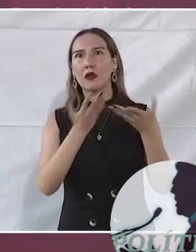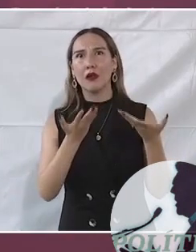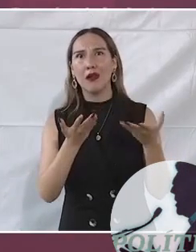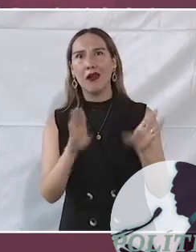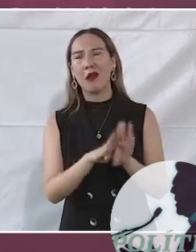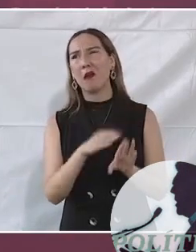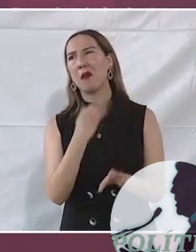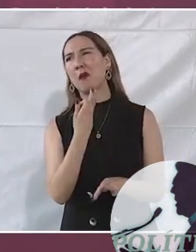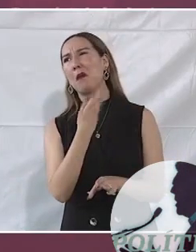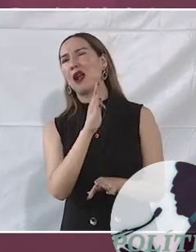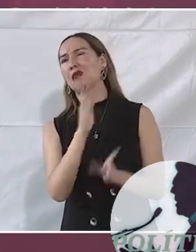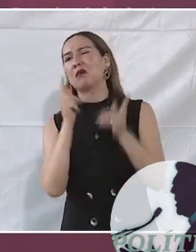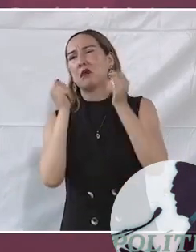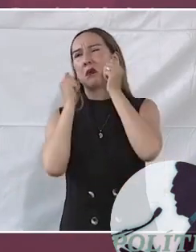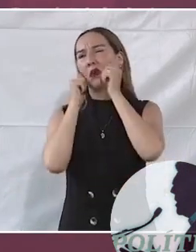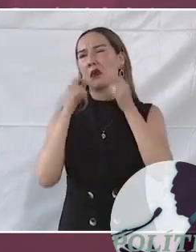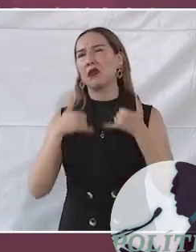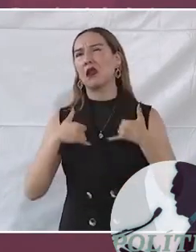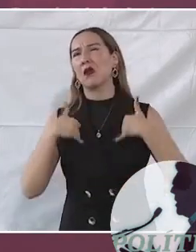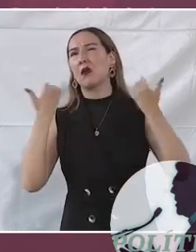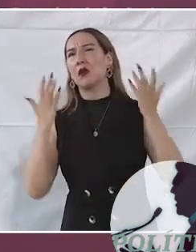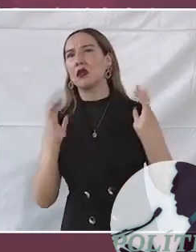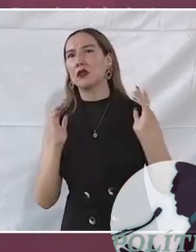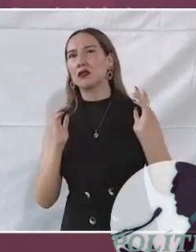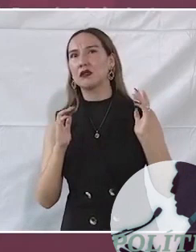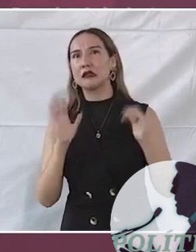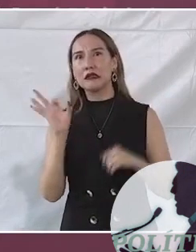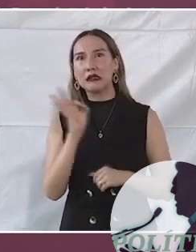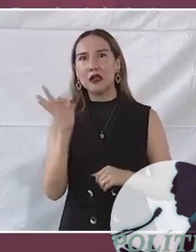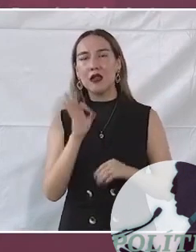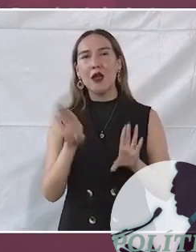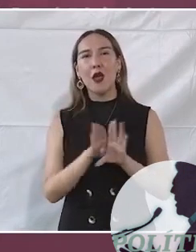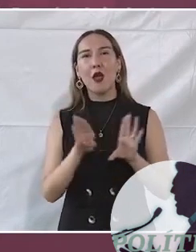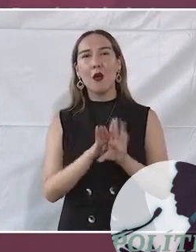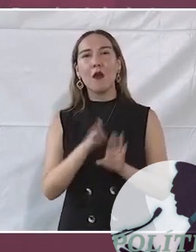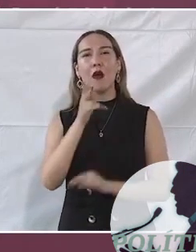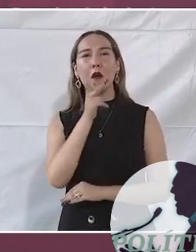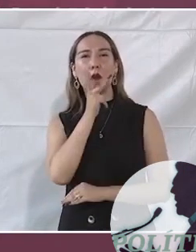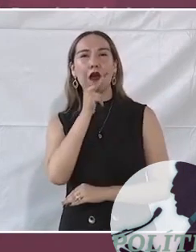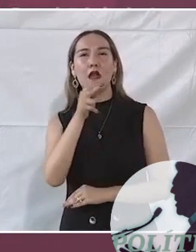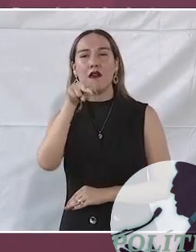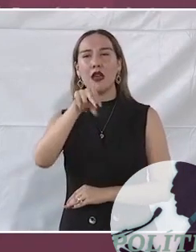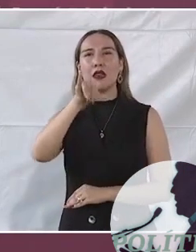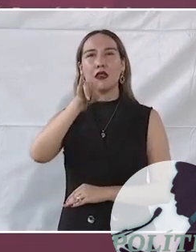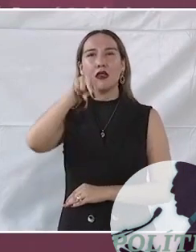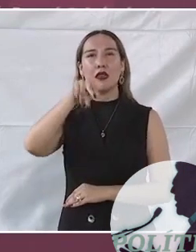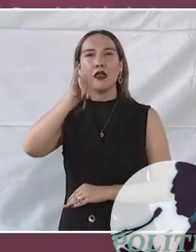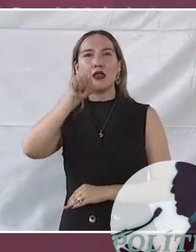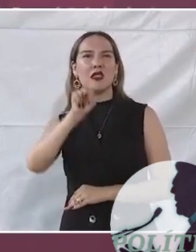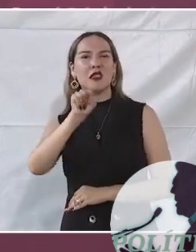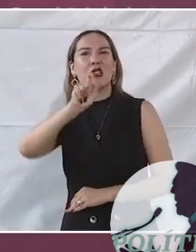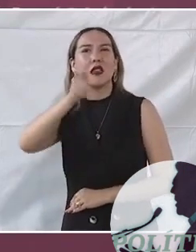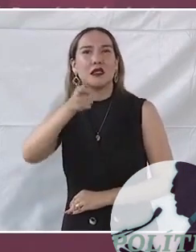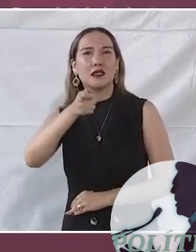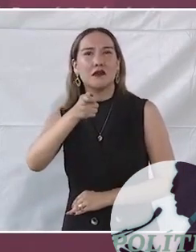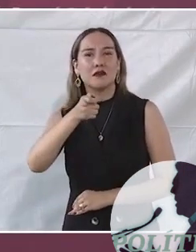ofendía, se les decía ninis, que ni estudian ni trabajan,